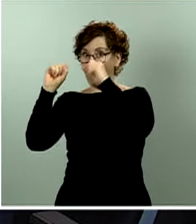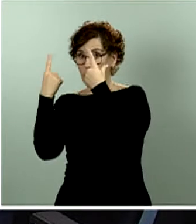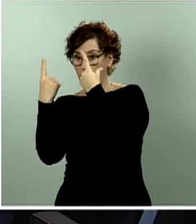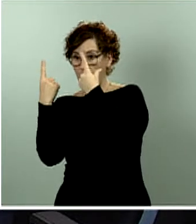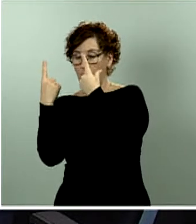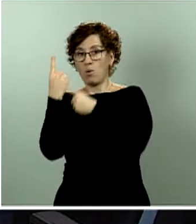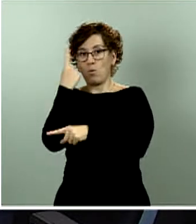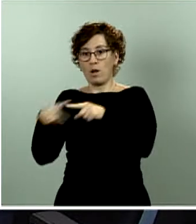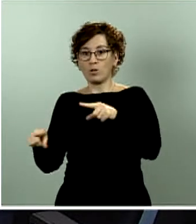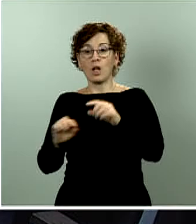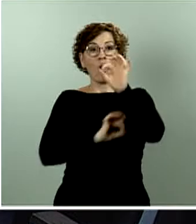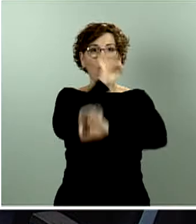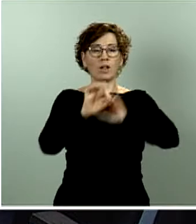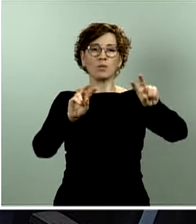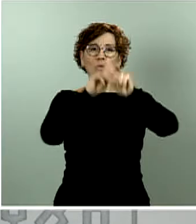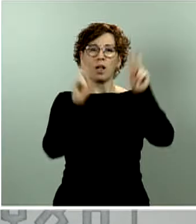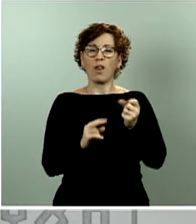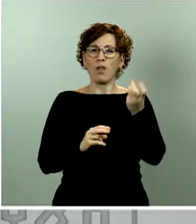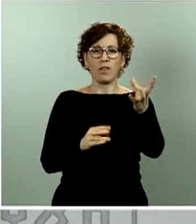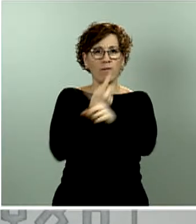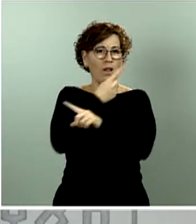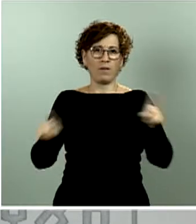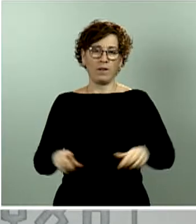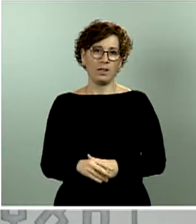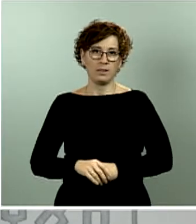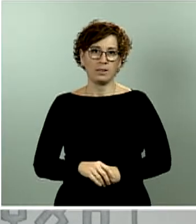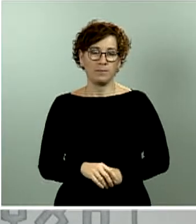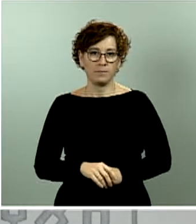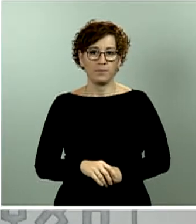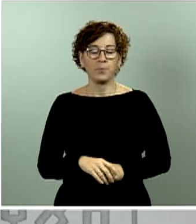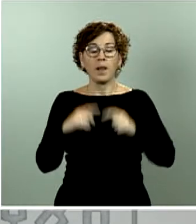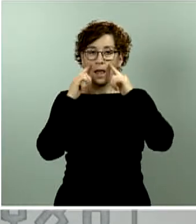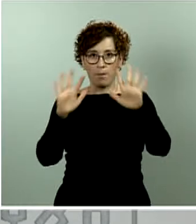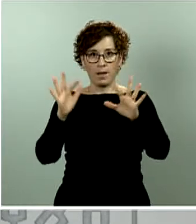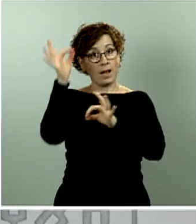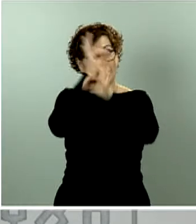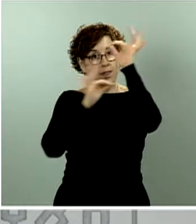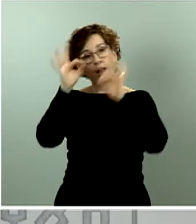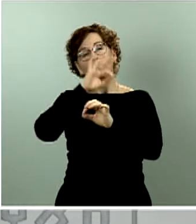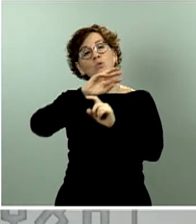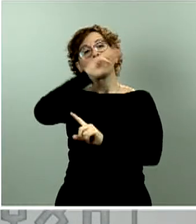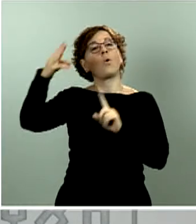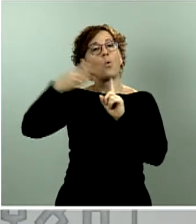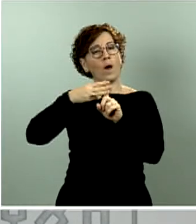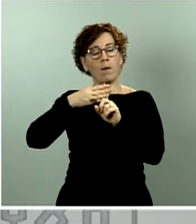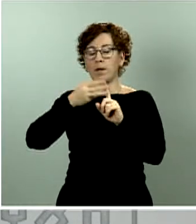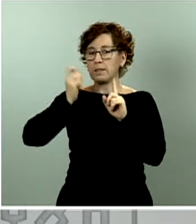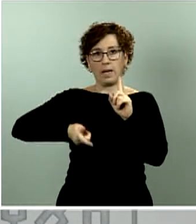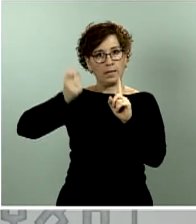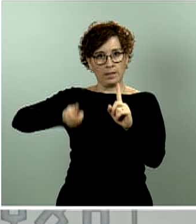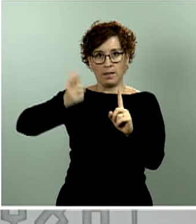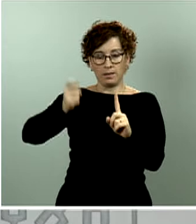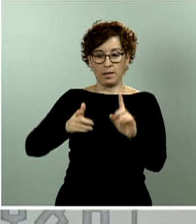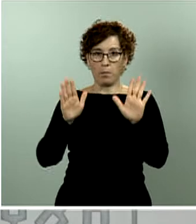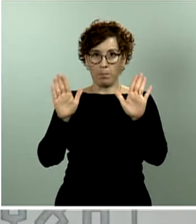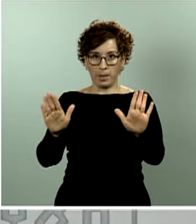internacionales? Bien, los datos se ponen también en la página web. Sí que es cierto que progresivamente vamos adaptando los informes a